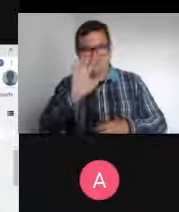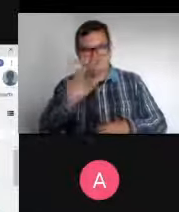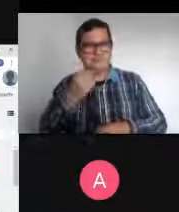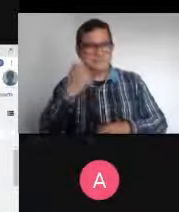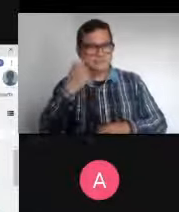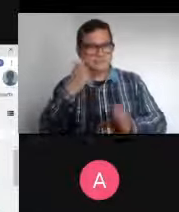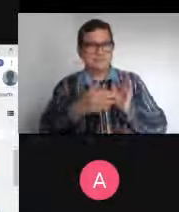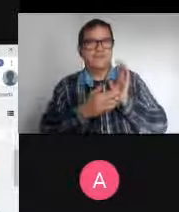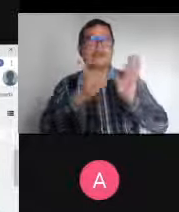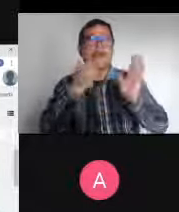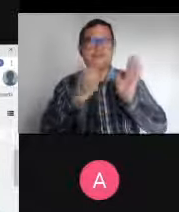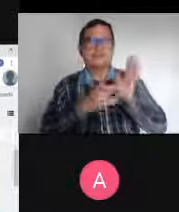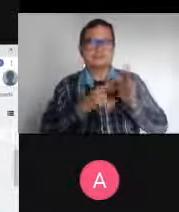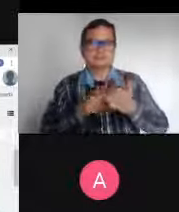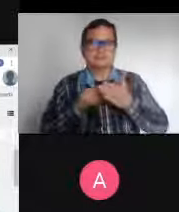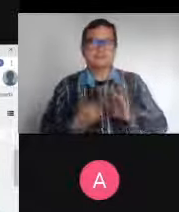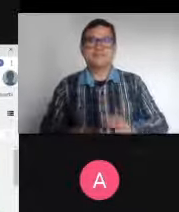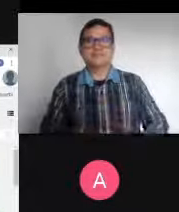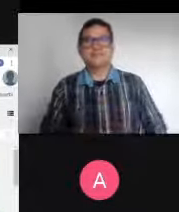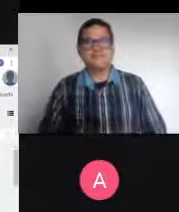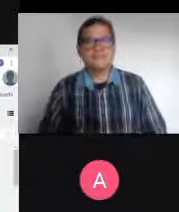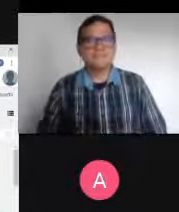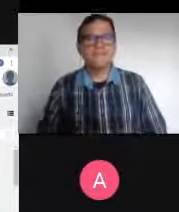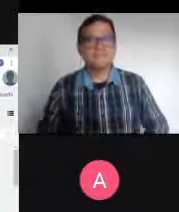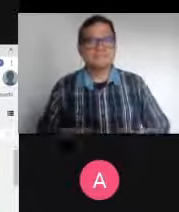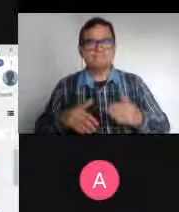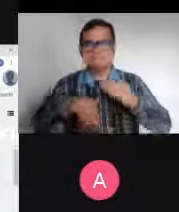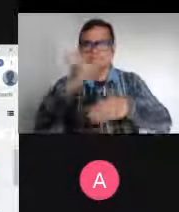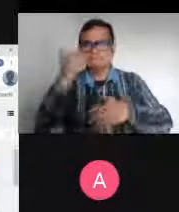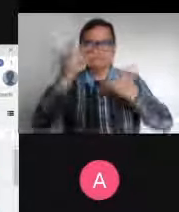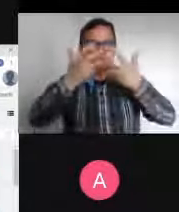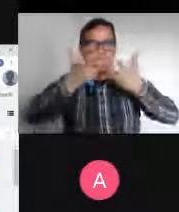unos ejemplos a ver si nos permite. Entonces, vamos a iniciar la simulación.